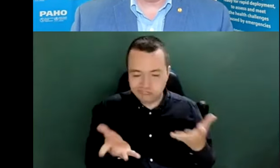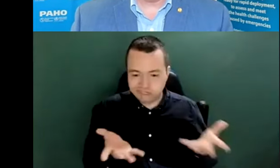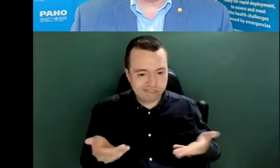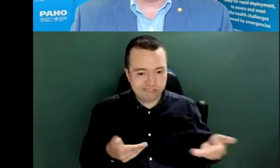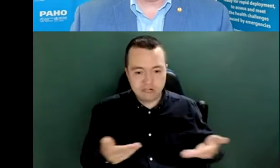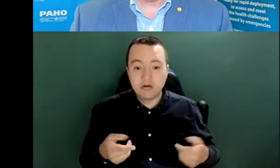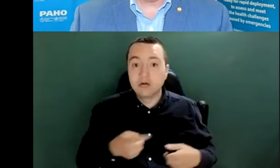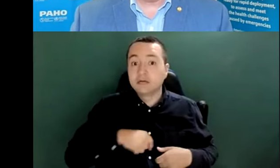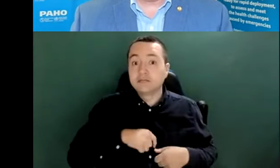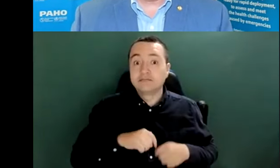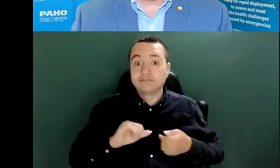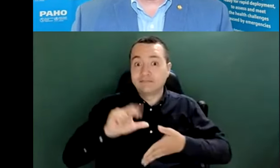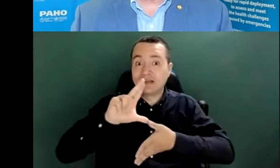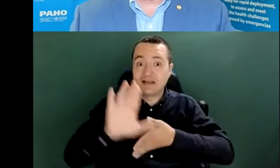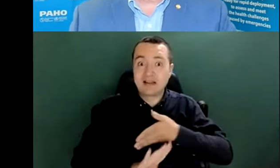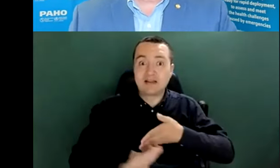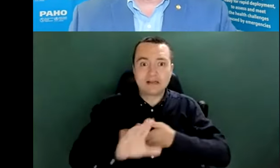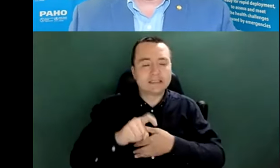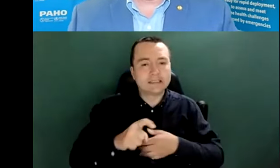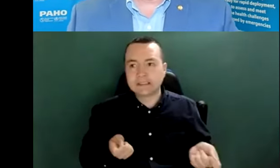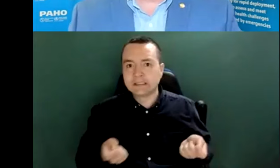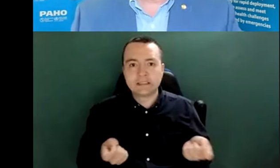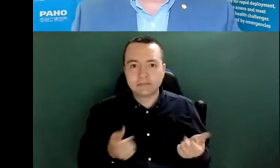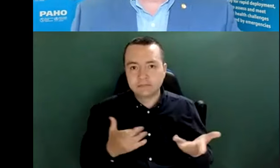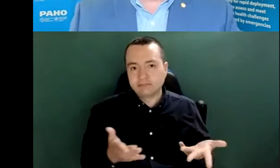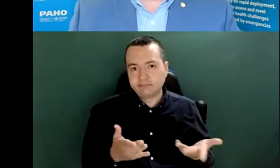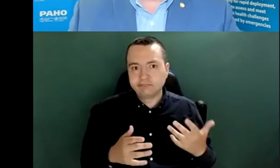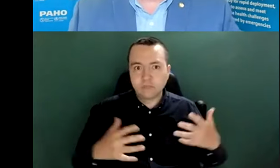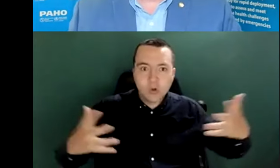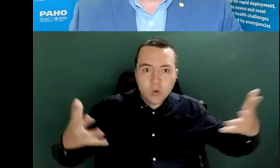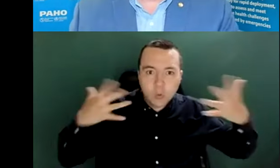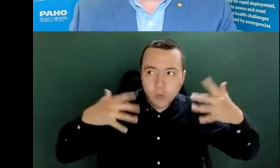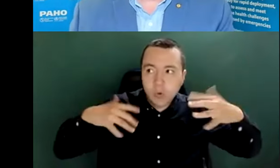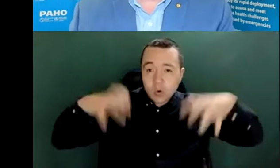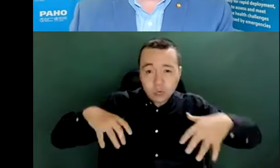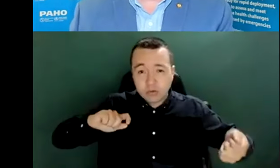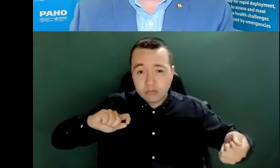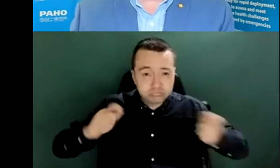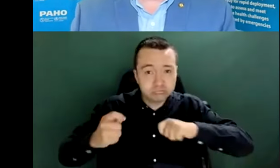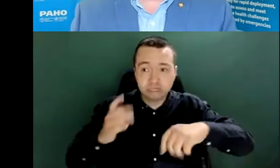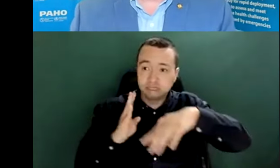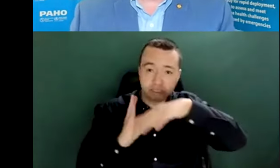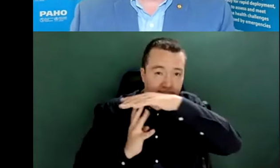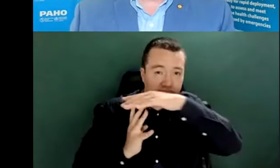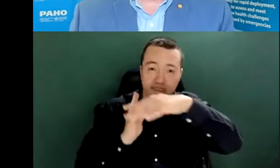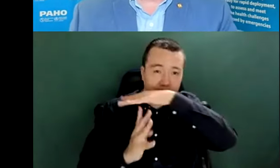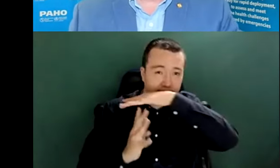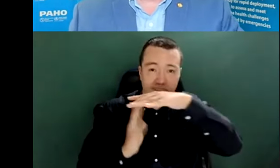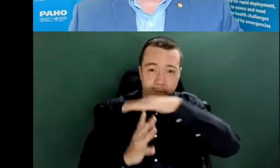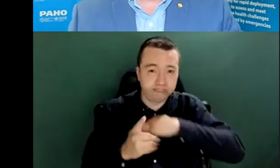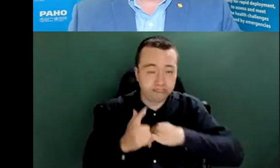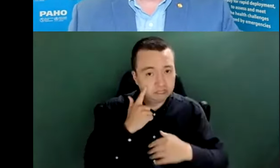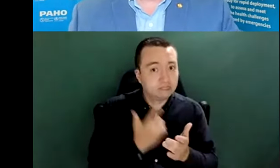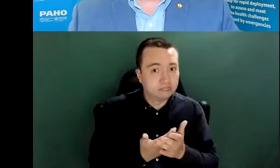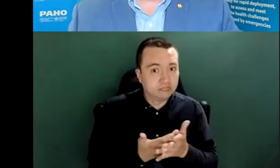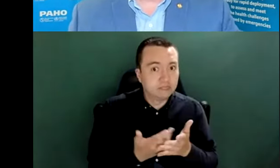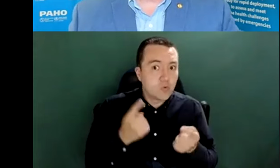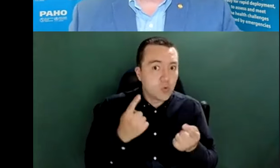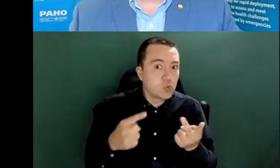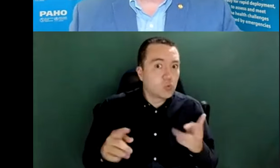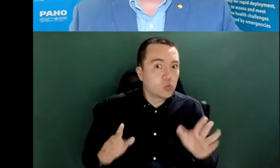enfrentando, como el cambio climático y la migración. Y luego otras mejoras para incluir, quizá agregar las implicaciones de la